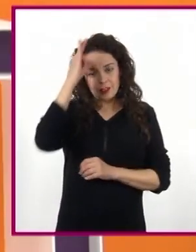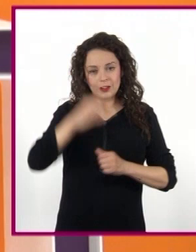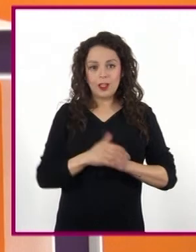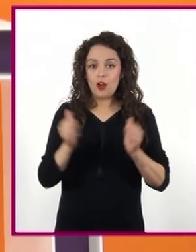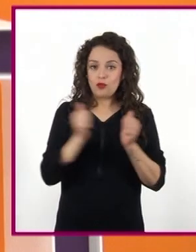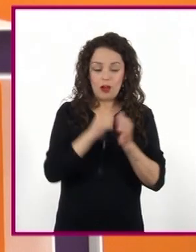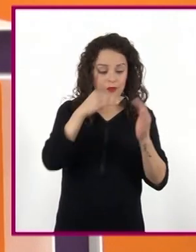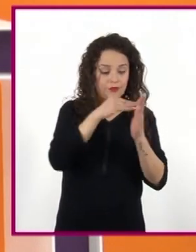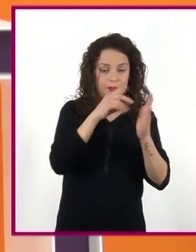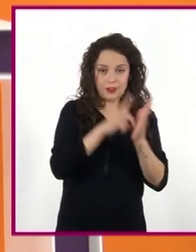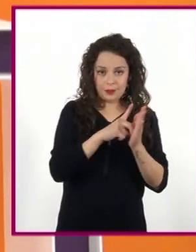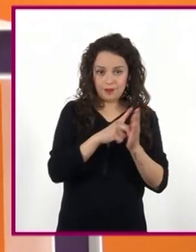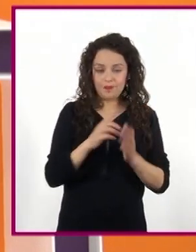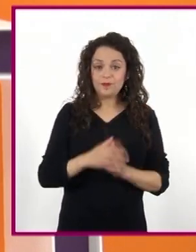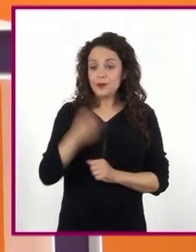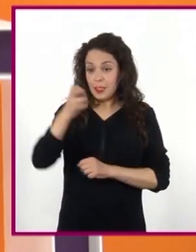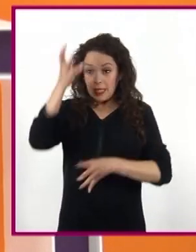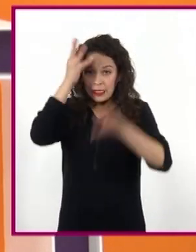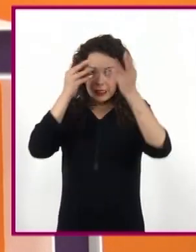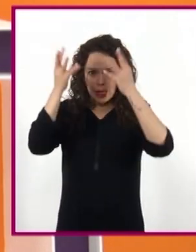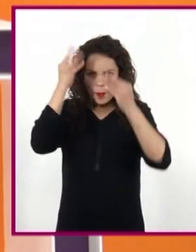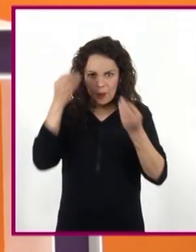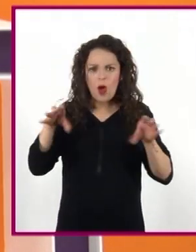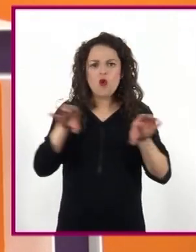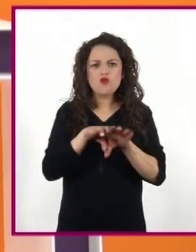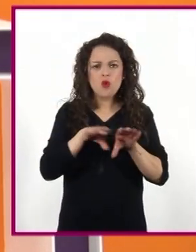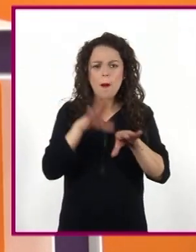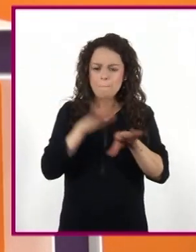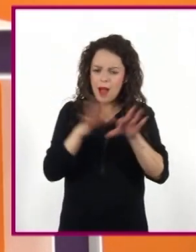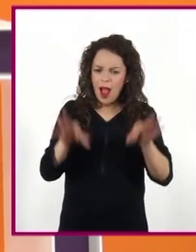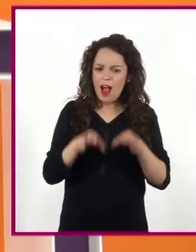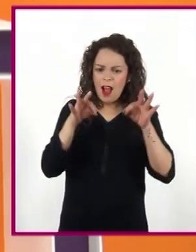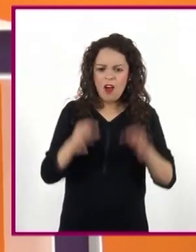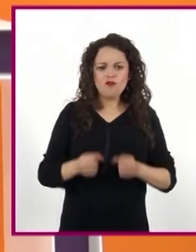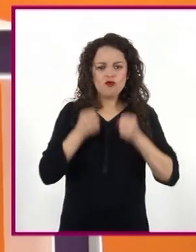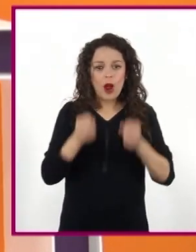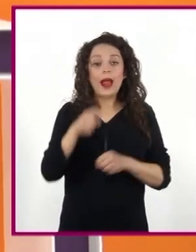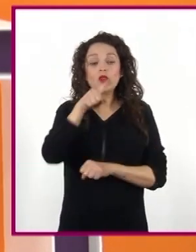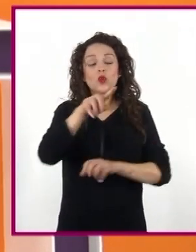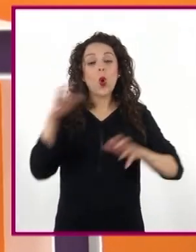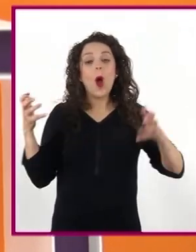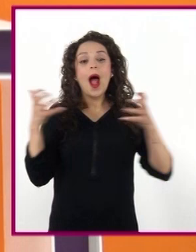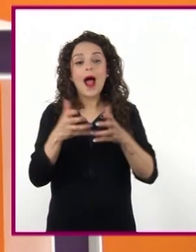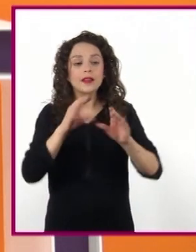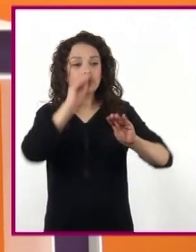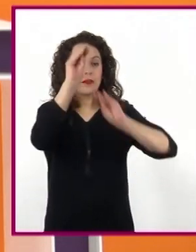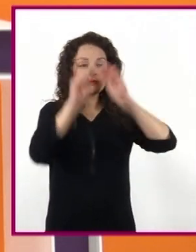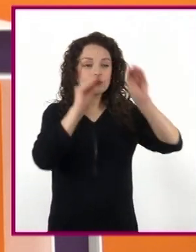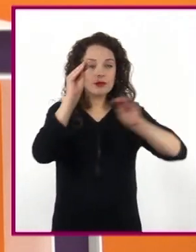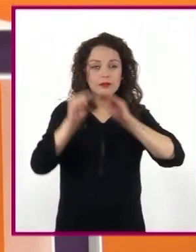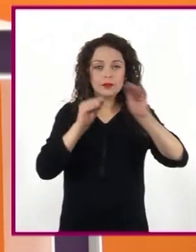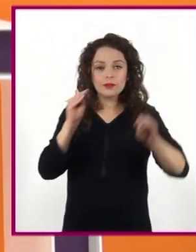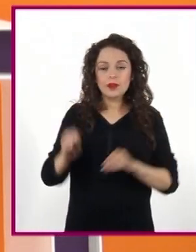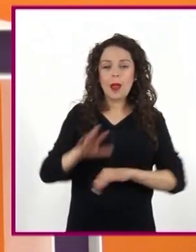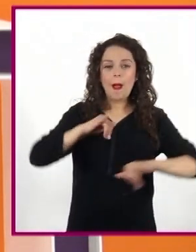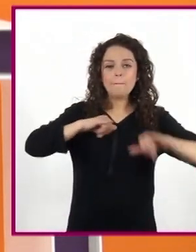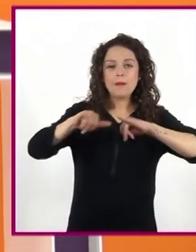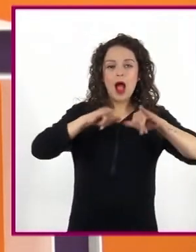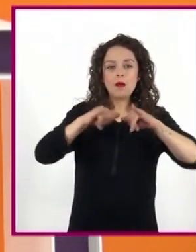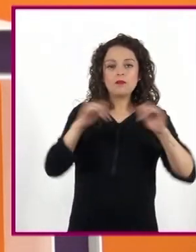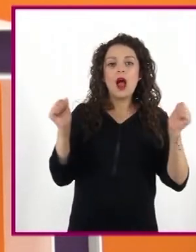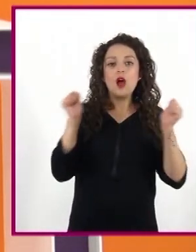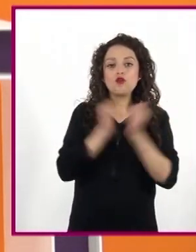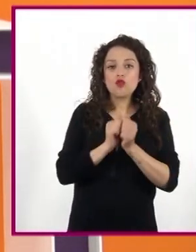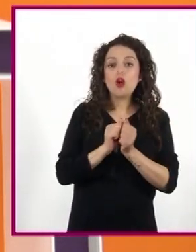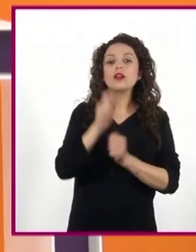lo aprendido, elaboren un esquema en donde reconozcan las principales instituciones que difundieron las ideas ilustradas y